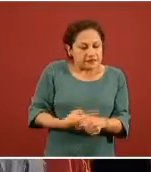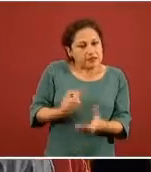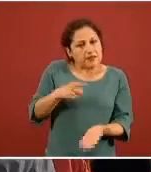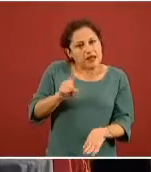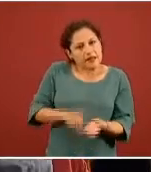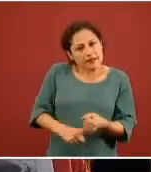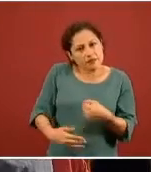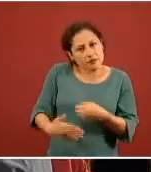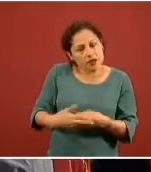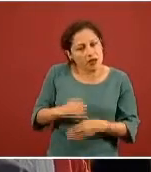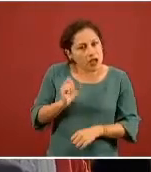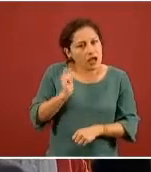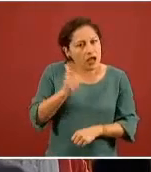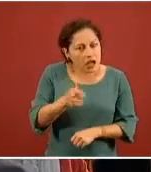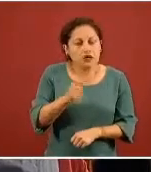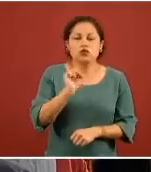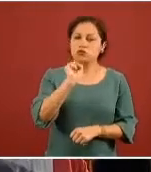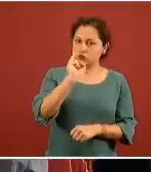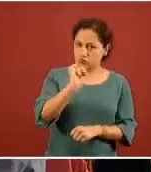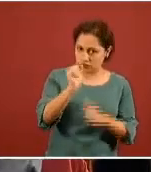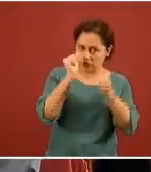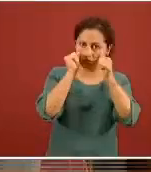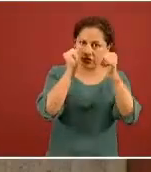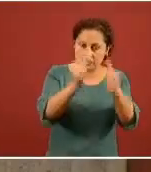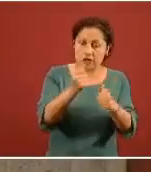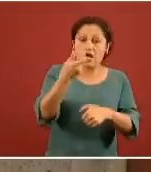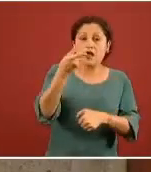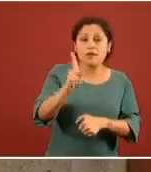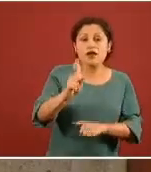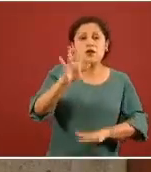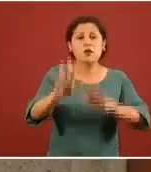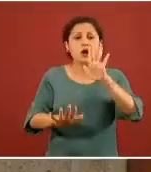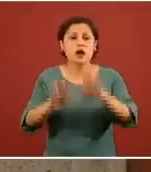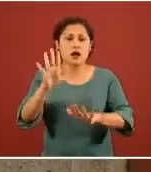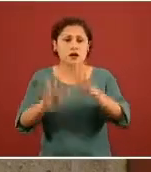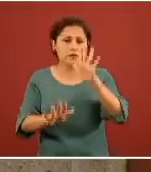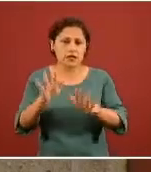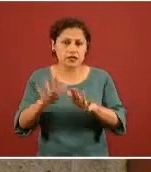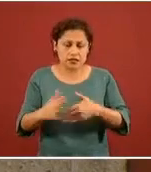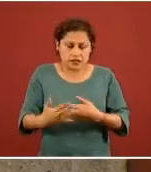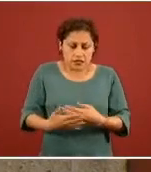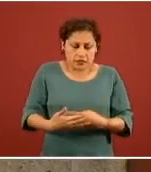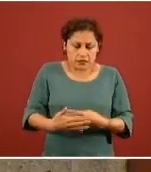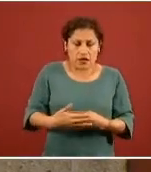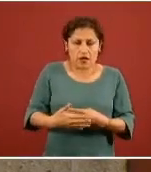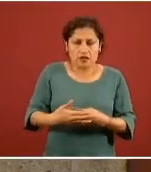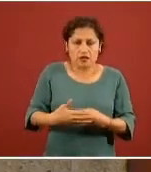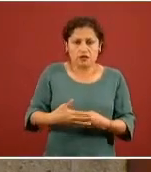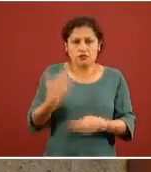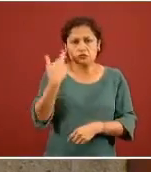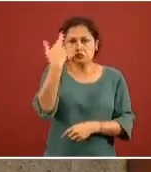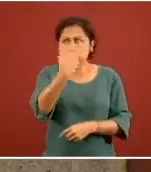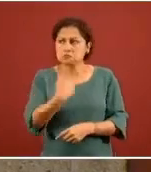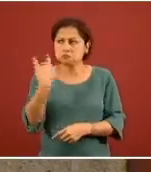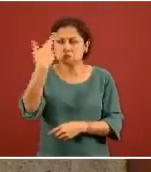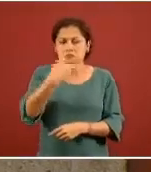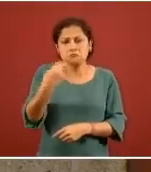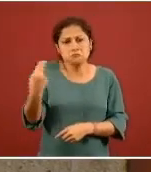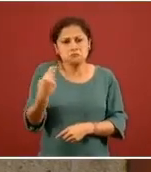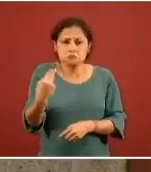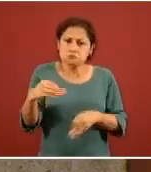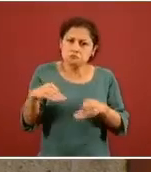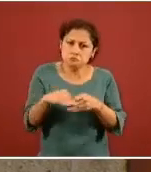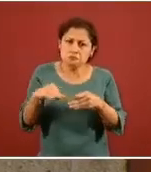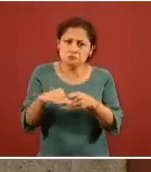en contenido. Hay cosas en la atención prenatal que no podemos dejar de hacer y en los servicios de salud se seguirán ofreciendo las